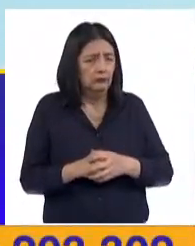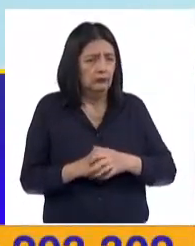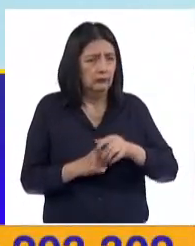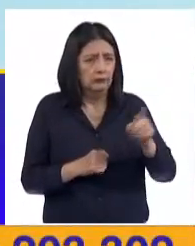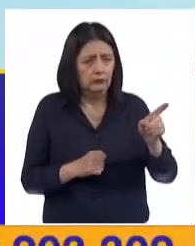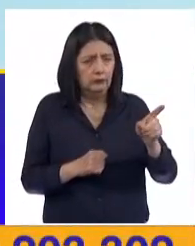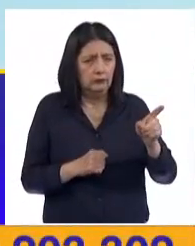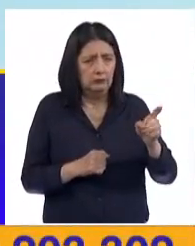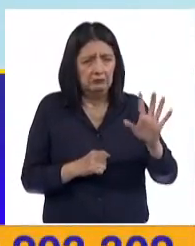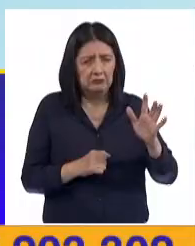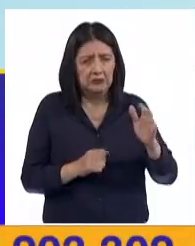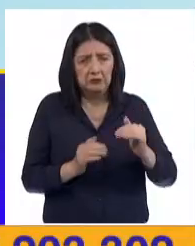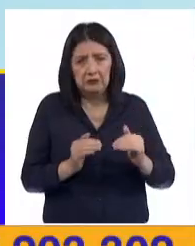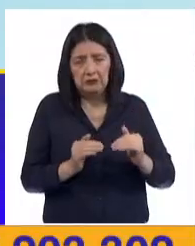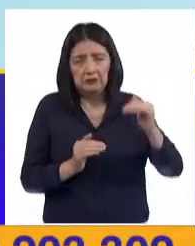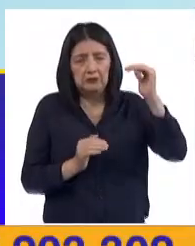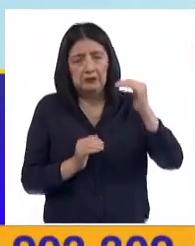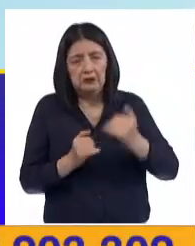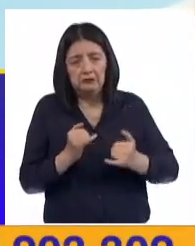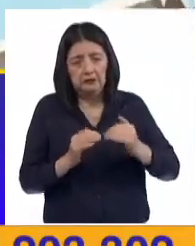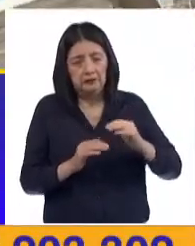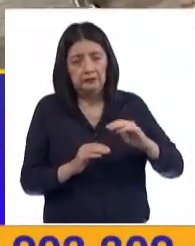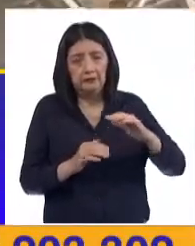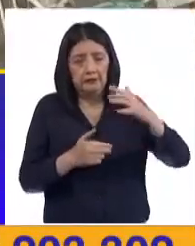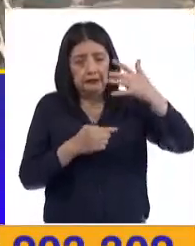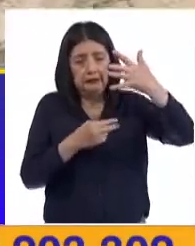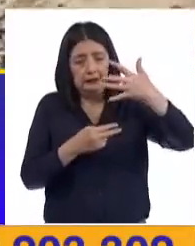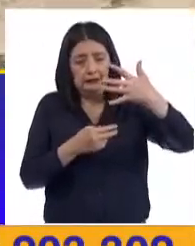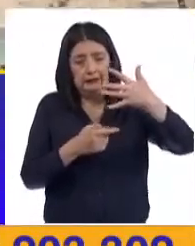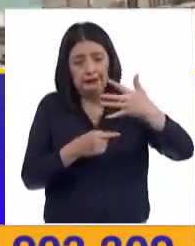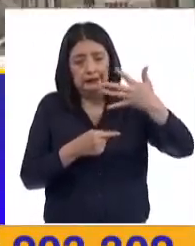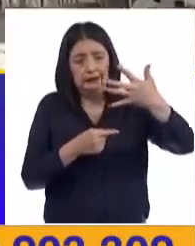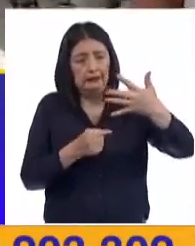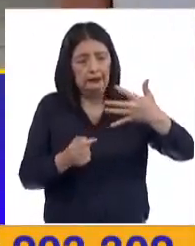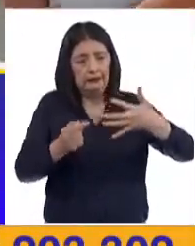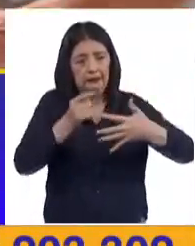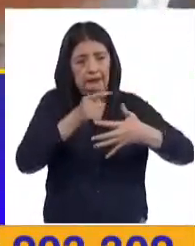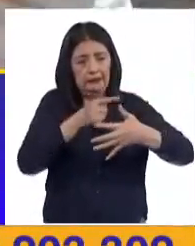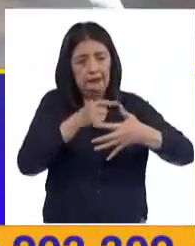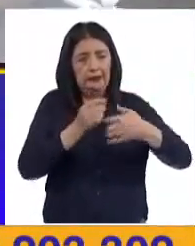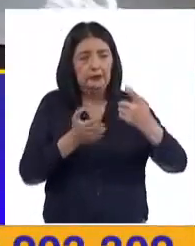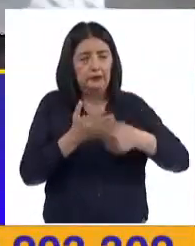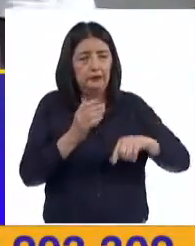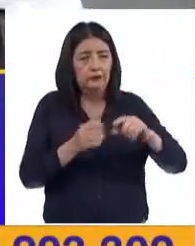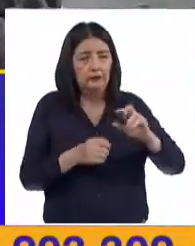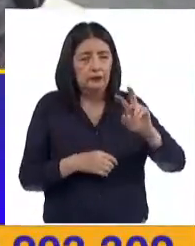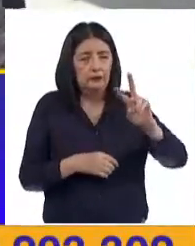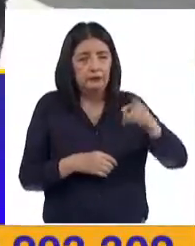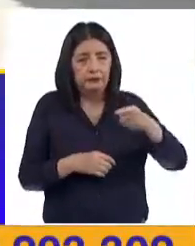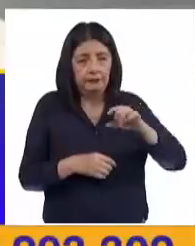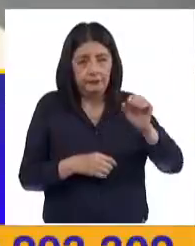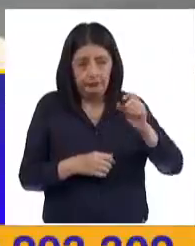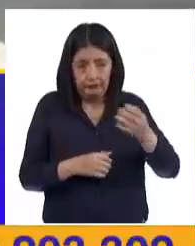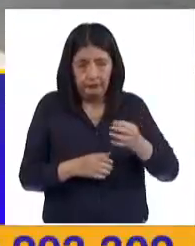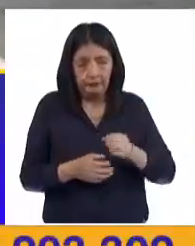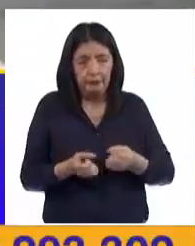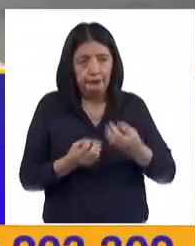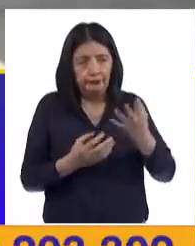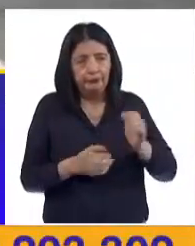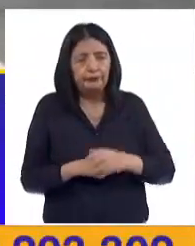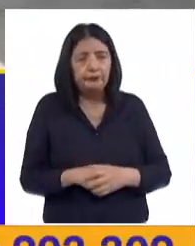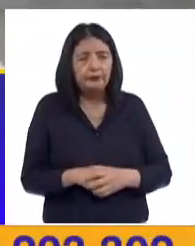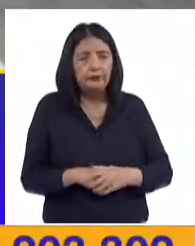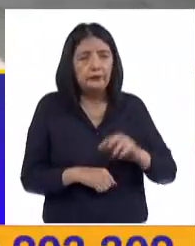Los que están más o menos en la parte superior, sexto piso, son los más económicos, que ahora están superando los 2.000 soles. ¿Exactamente cuánto está, por